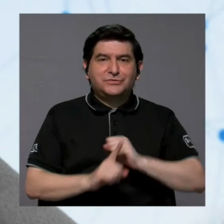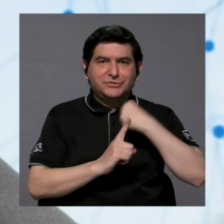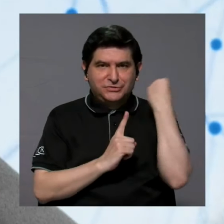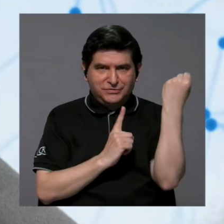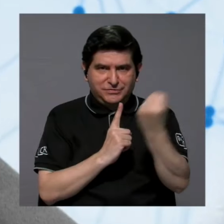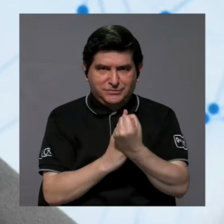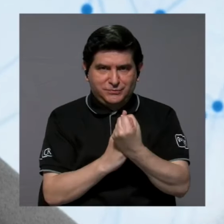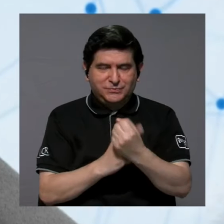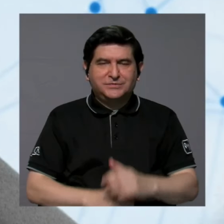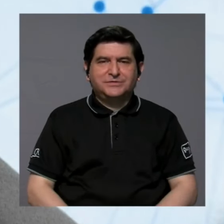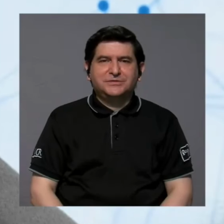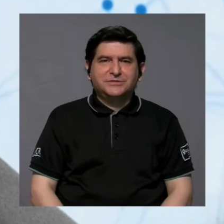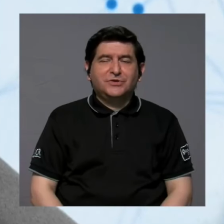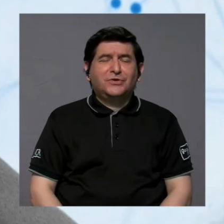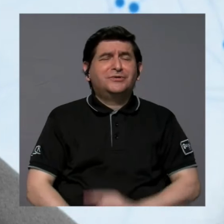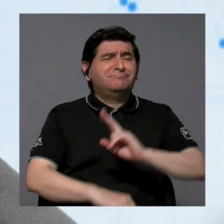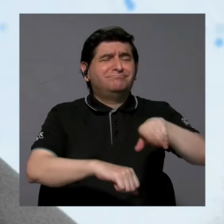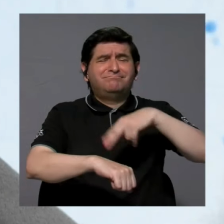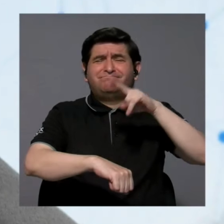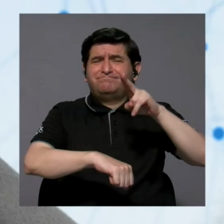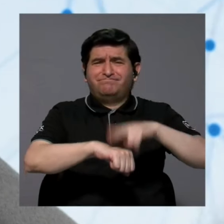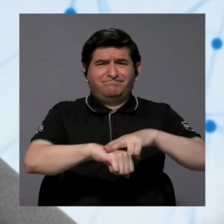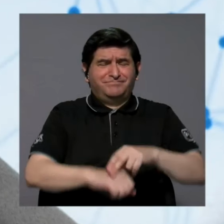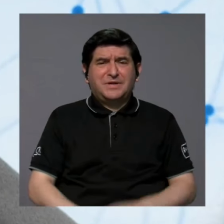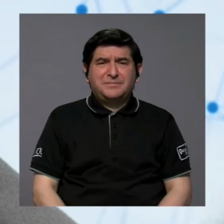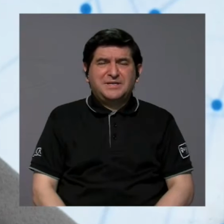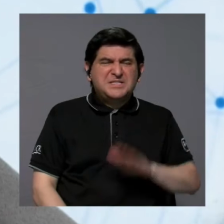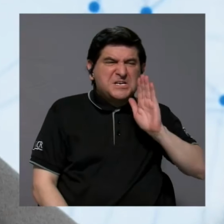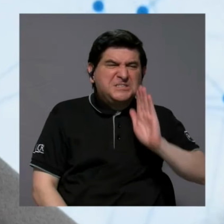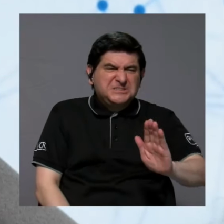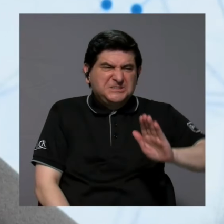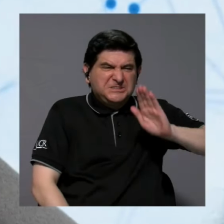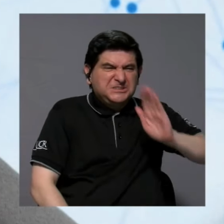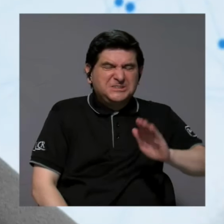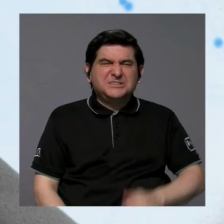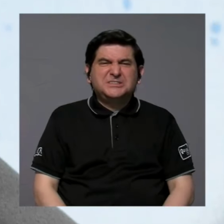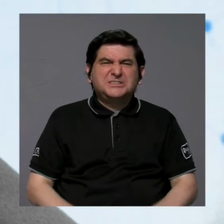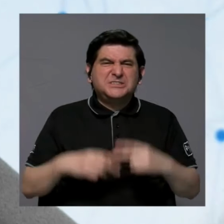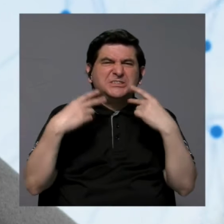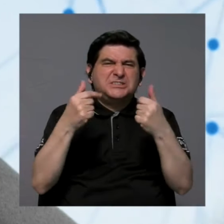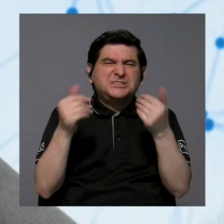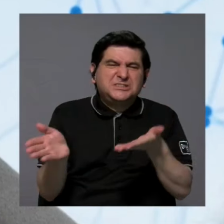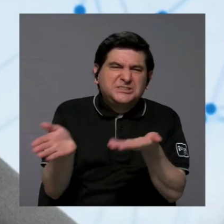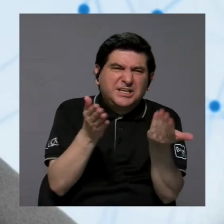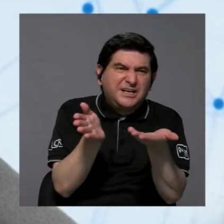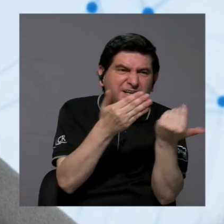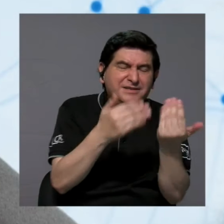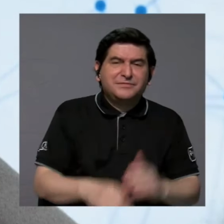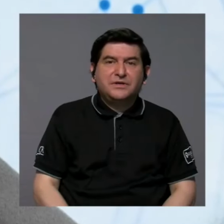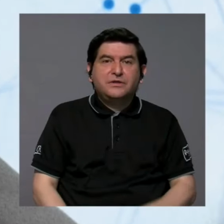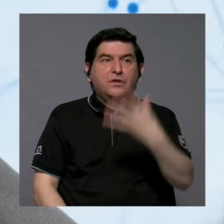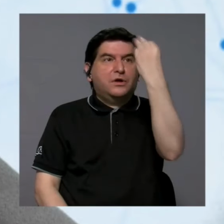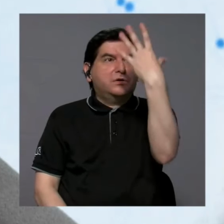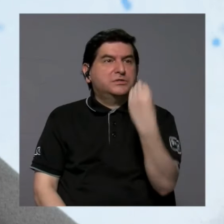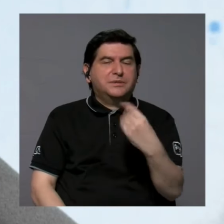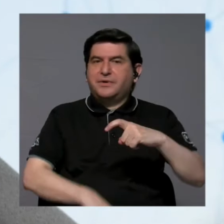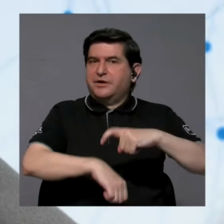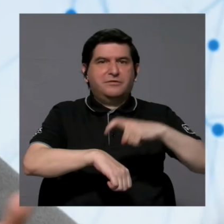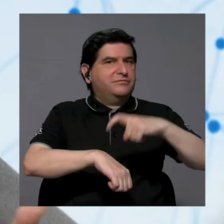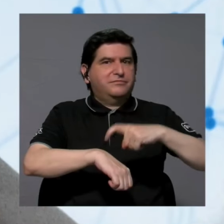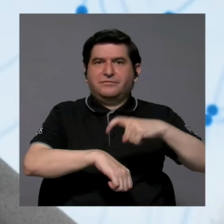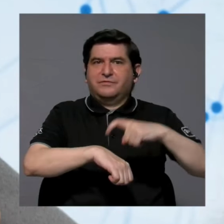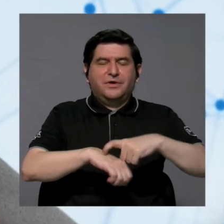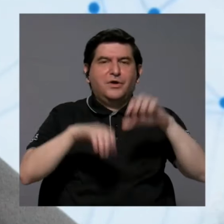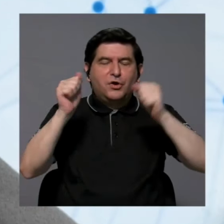Las situaciones en las que constantemente están, ¿verdad?, pitándoles para que apresuren el paso, los semáforos que no nos